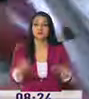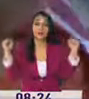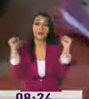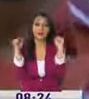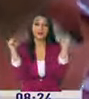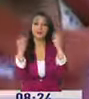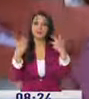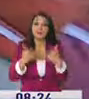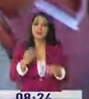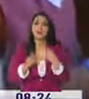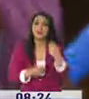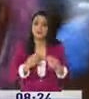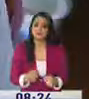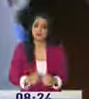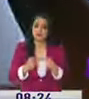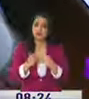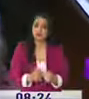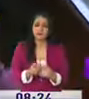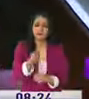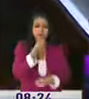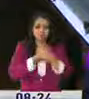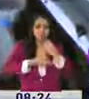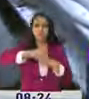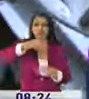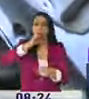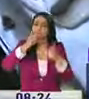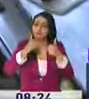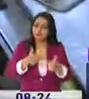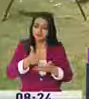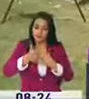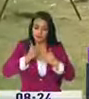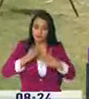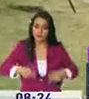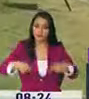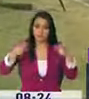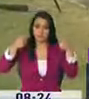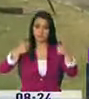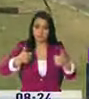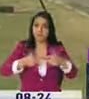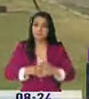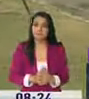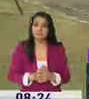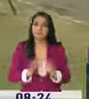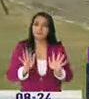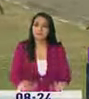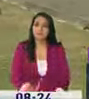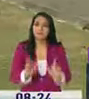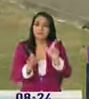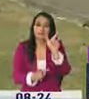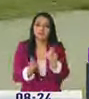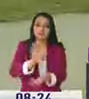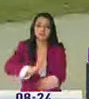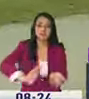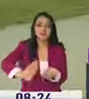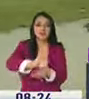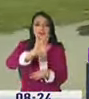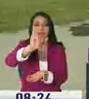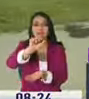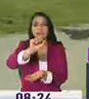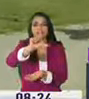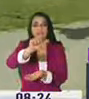que recuperar las fuerzas y nutrirse sanamente para empezar el día. Y eso lo saben los habitantes del barrio La Isla en el sector